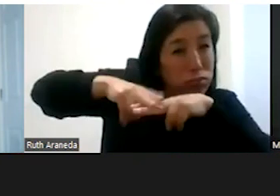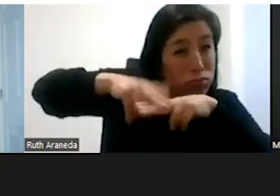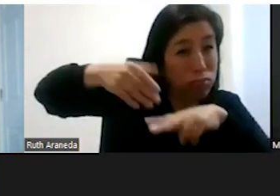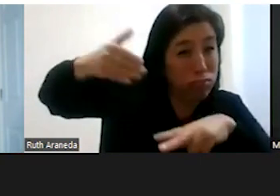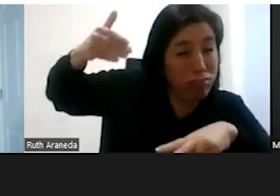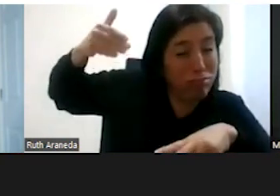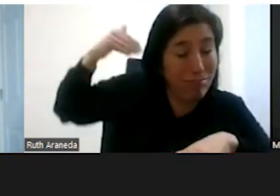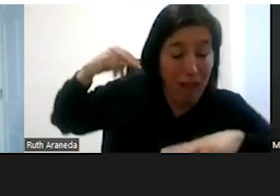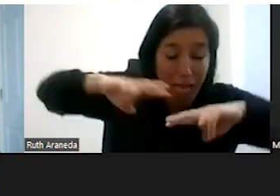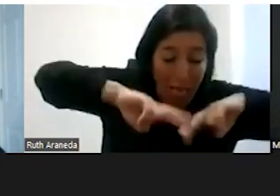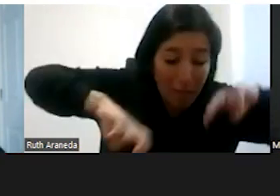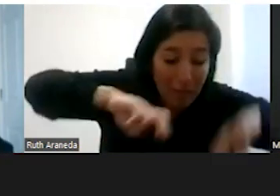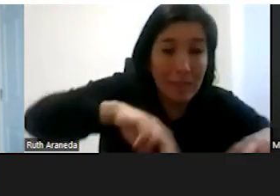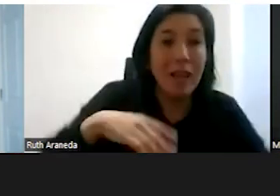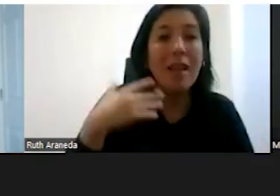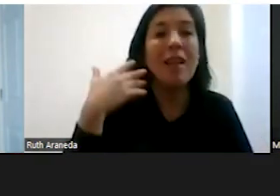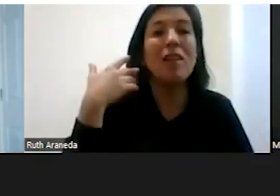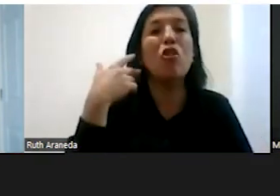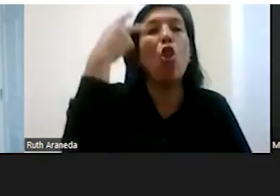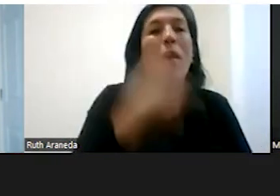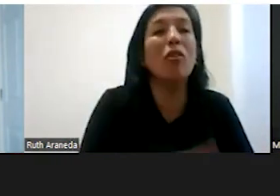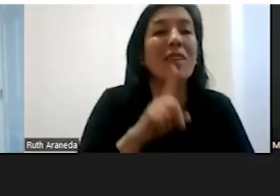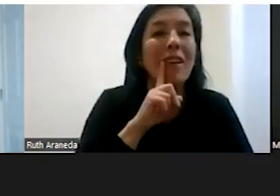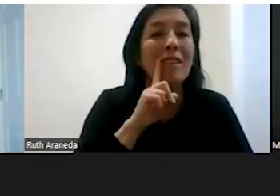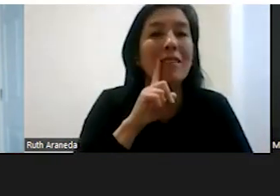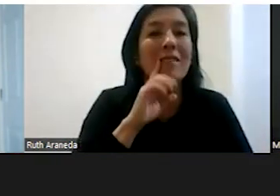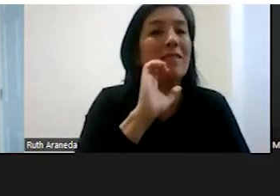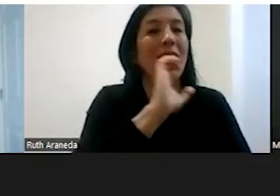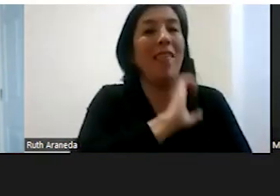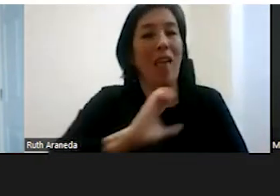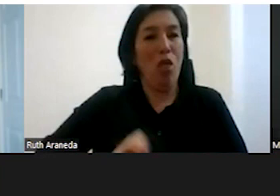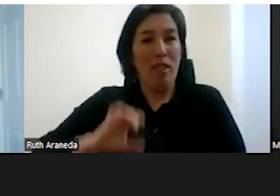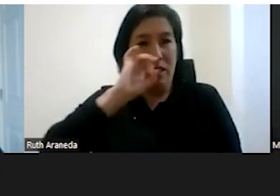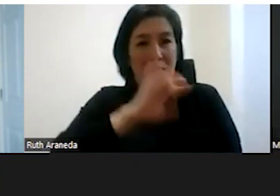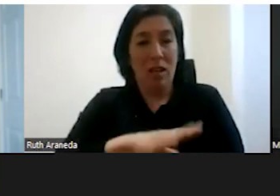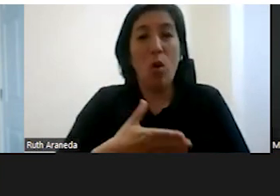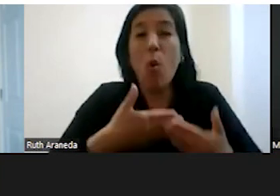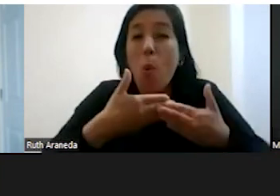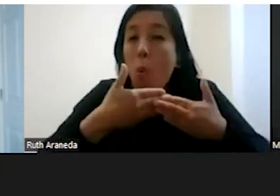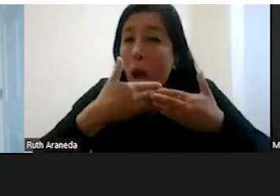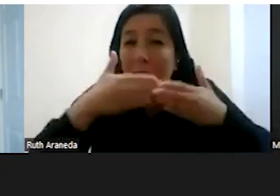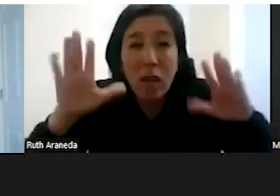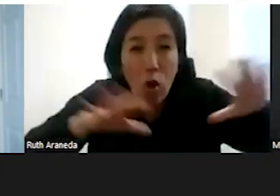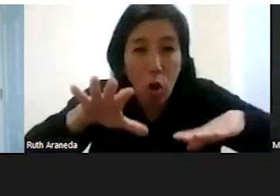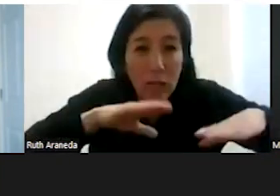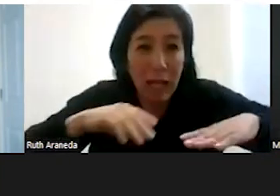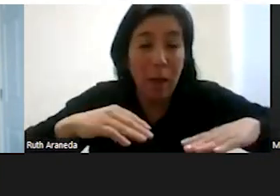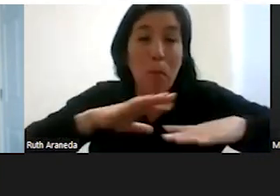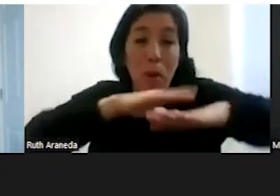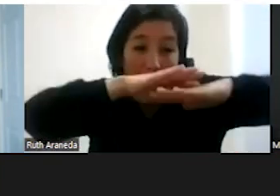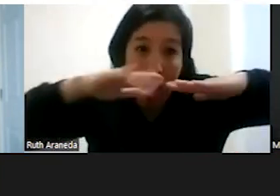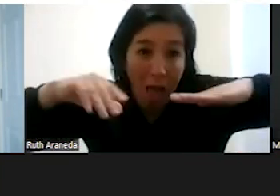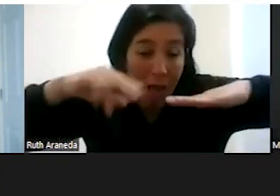digamos, es patrimonio del Estado de Chile. Cualquier cosa que esté en la superficie o bajo la superficie, debajo del agua,